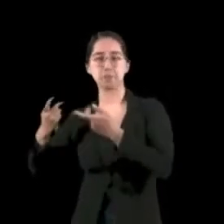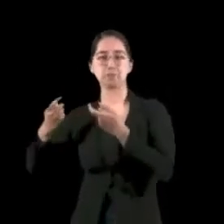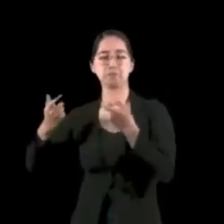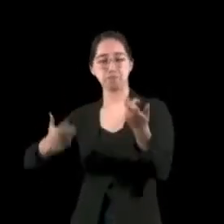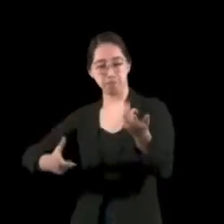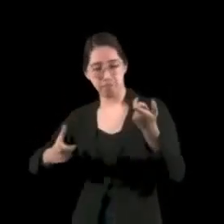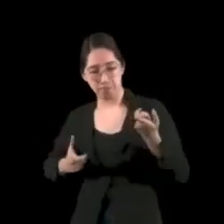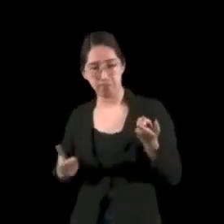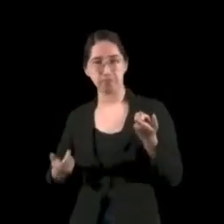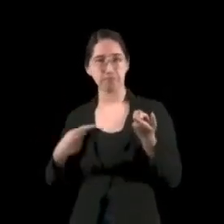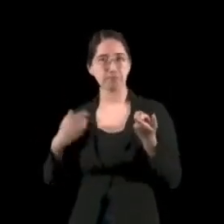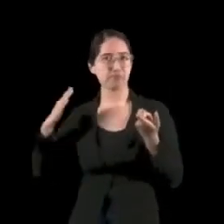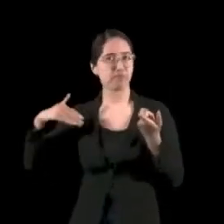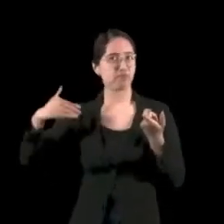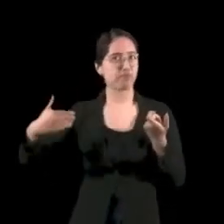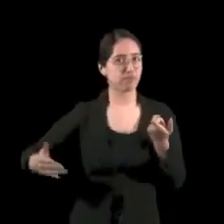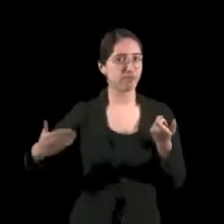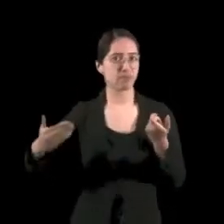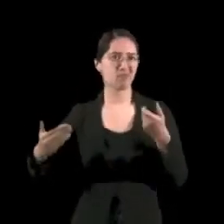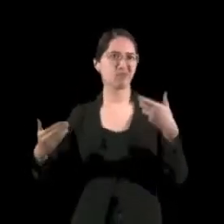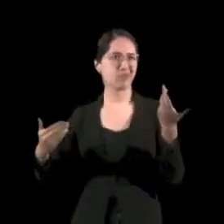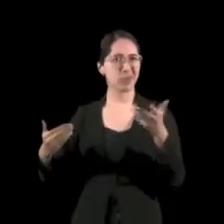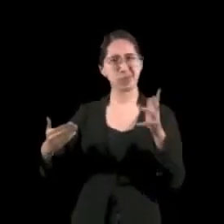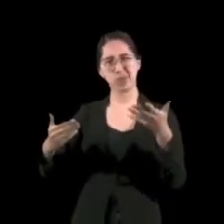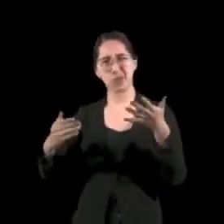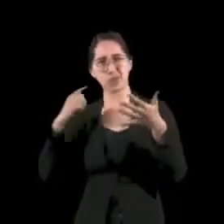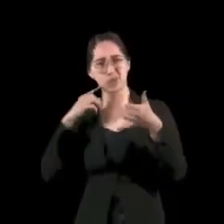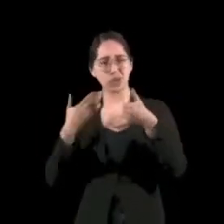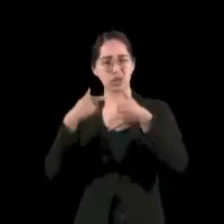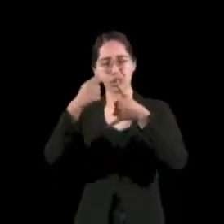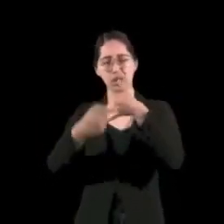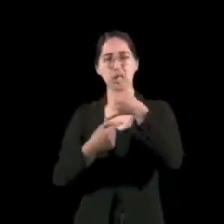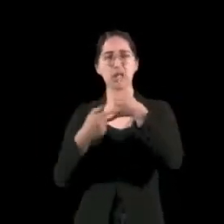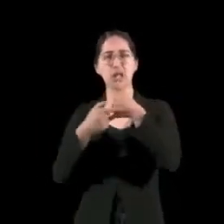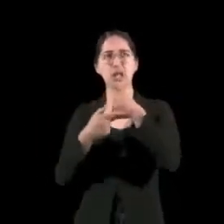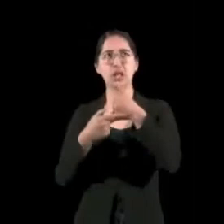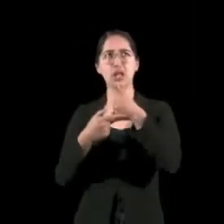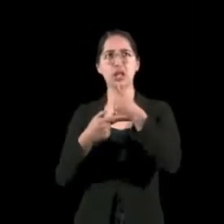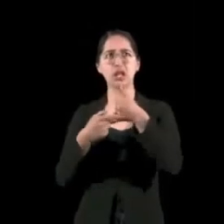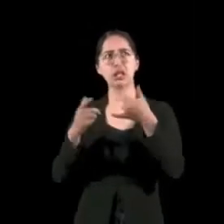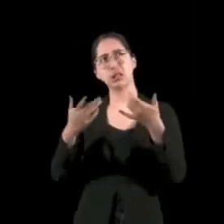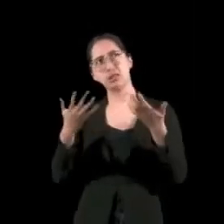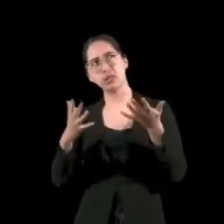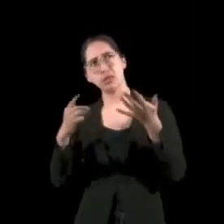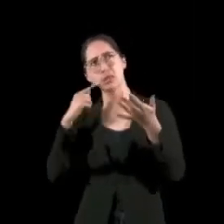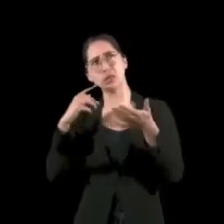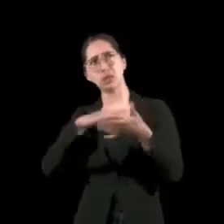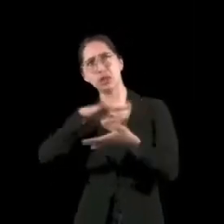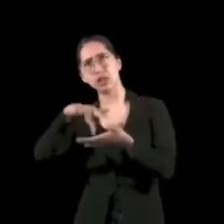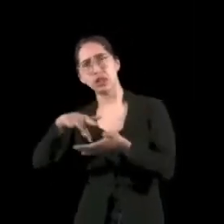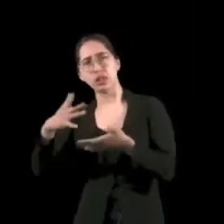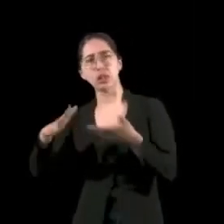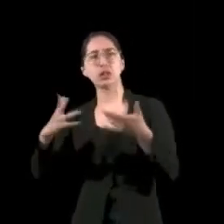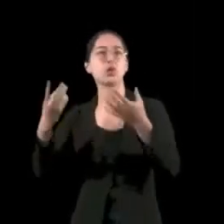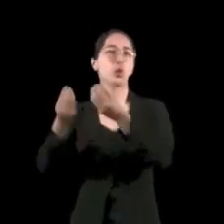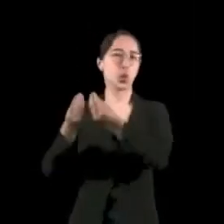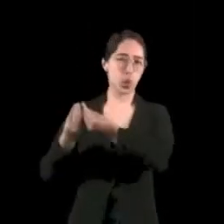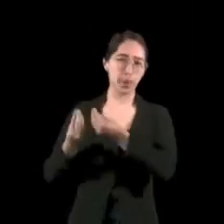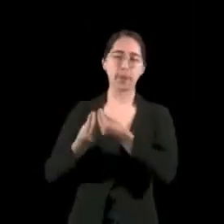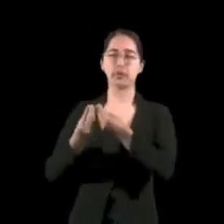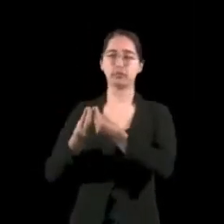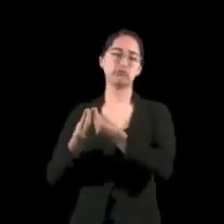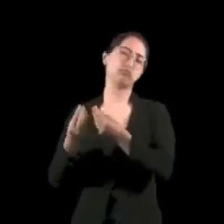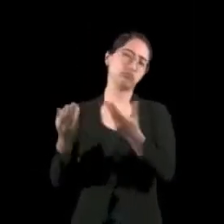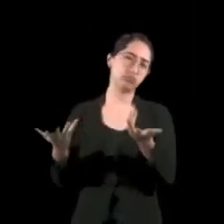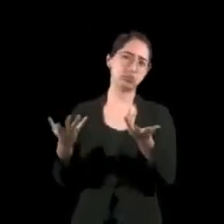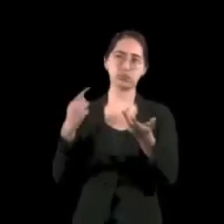Yo en el viaje que hice a la zona de el Tumayo, allá al espacio, hablando con los compañeros, me decían, no es que aquí,